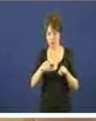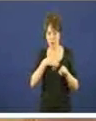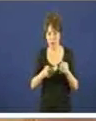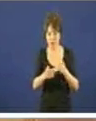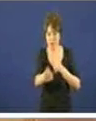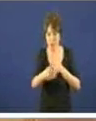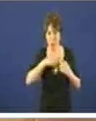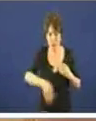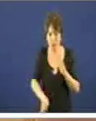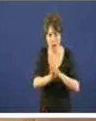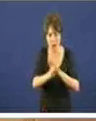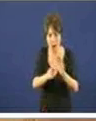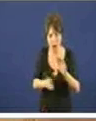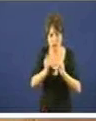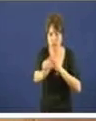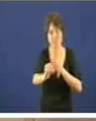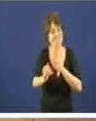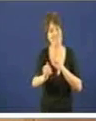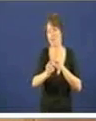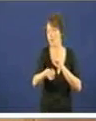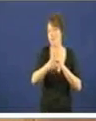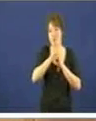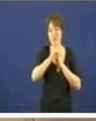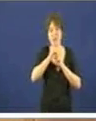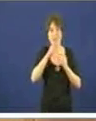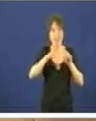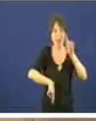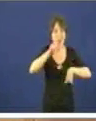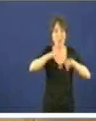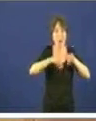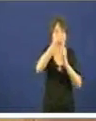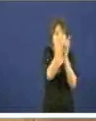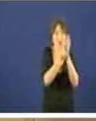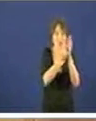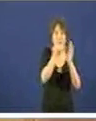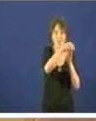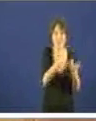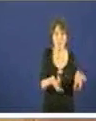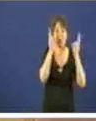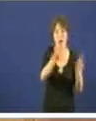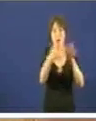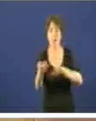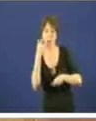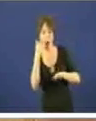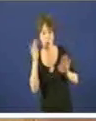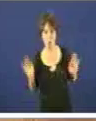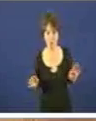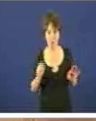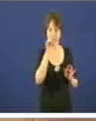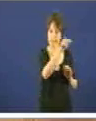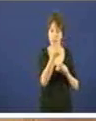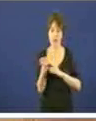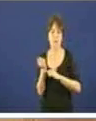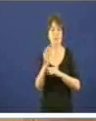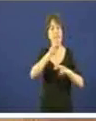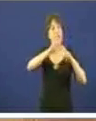nas condicións en que vostede autorizou a conversión de Nova Caixa Galicia en banco. E vostede presentou como un gran